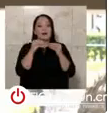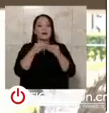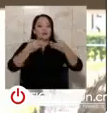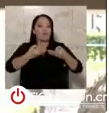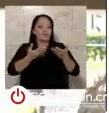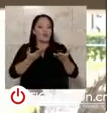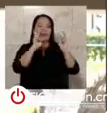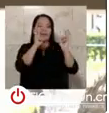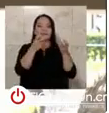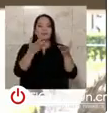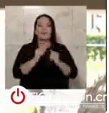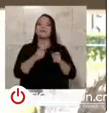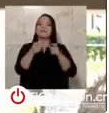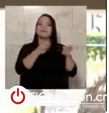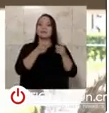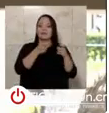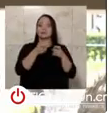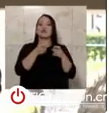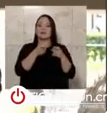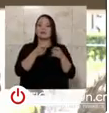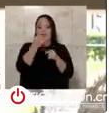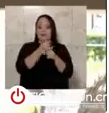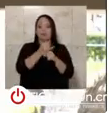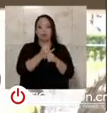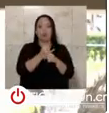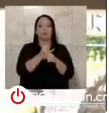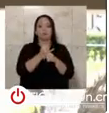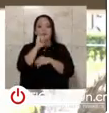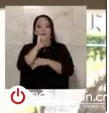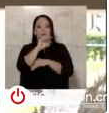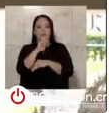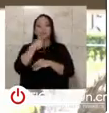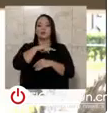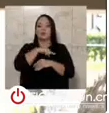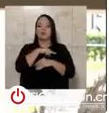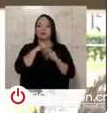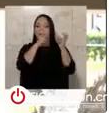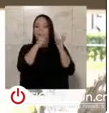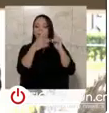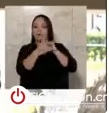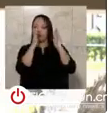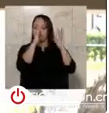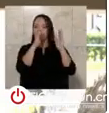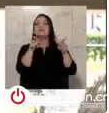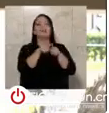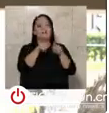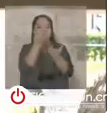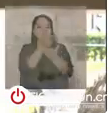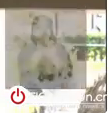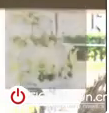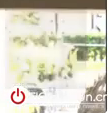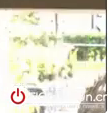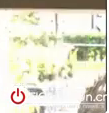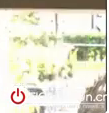en lo que respecta a la administración de la institución y no solamente vemos el aspecto técnico, sino también que vemos el aspecto financiero y cómo